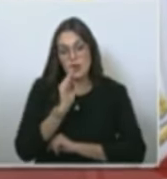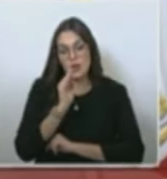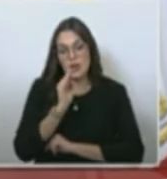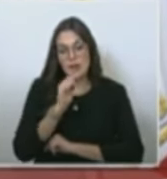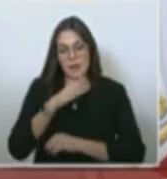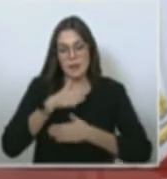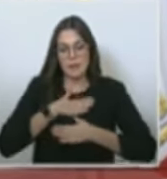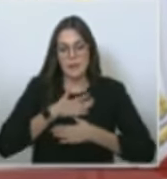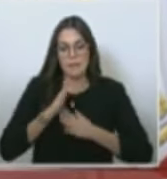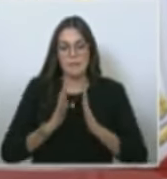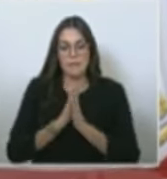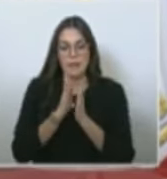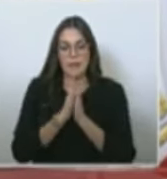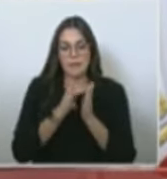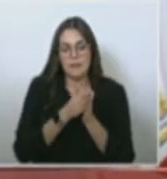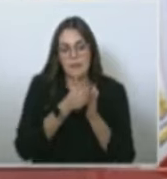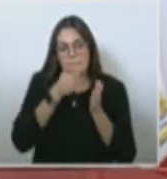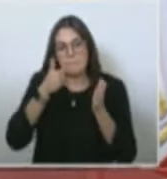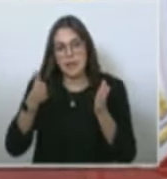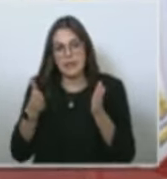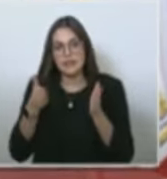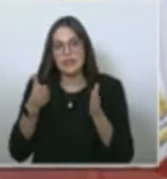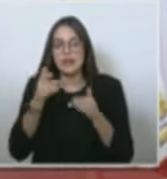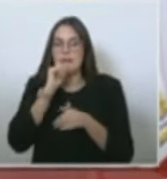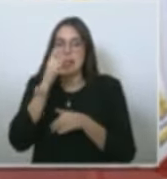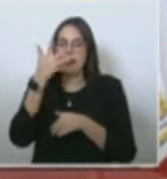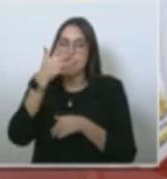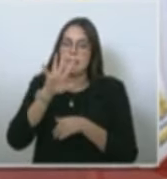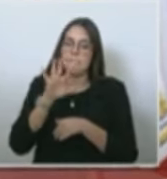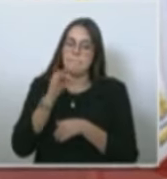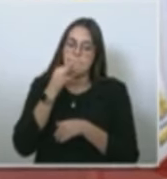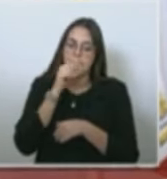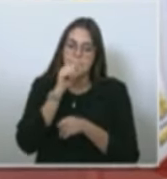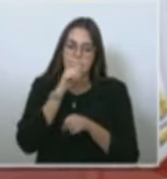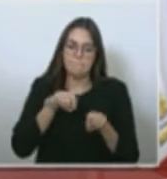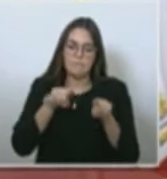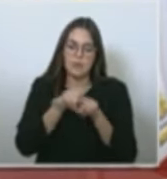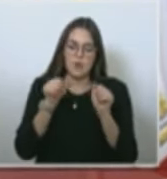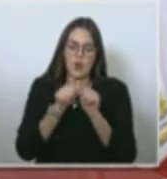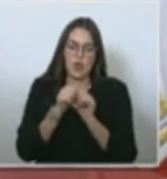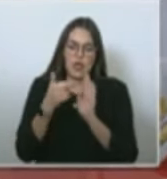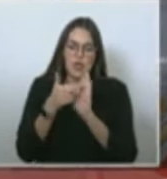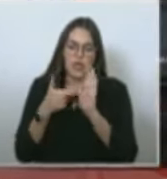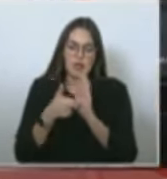mi participación a 10 minutos, como lo indica el reglamento.